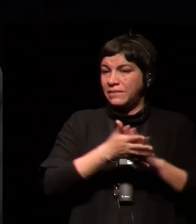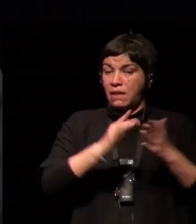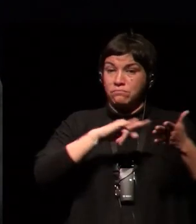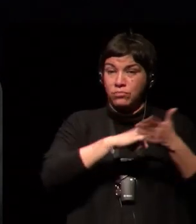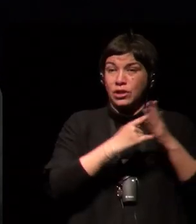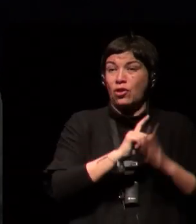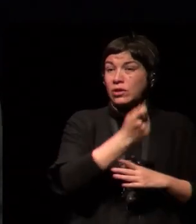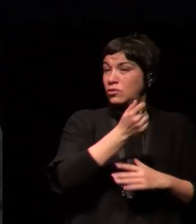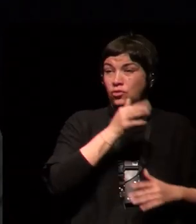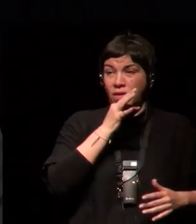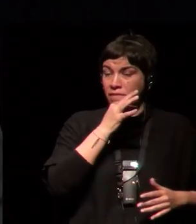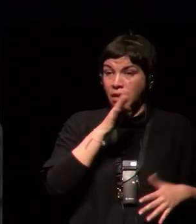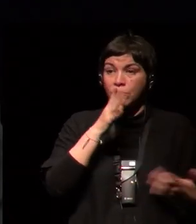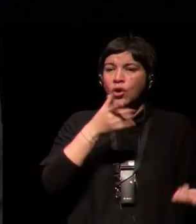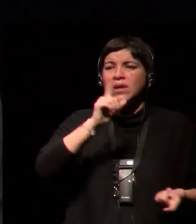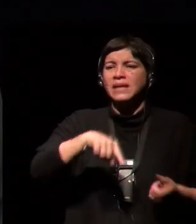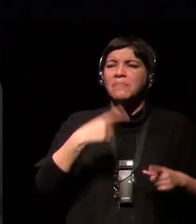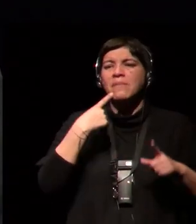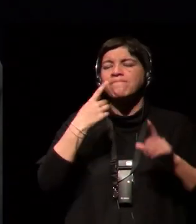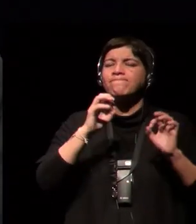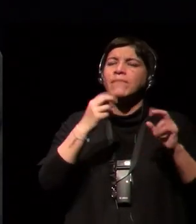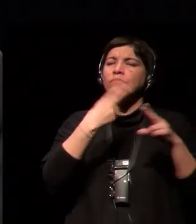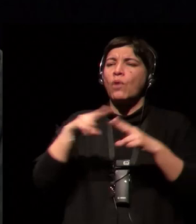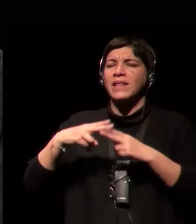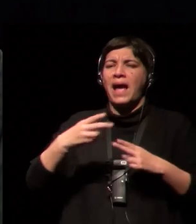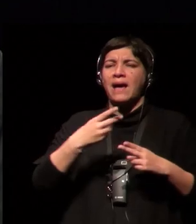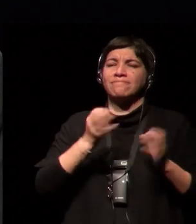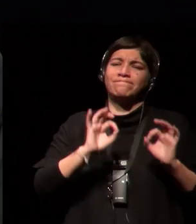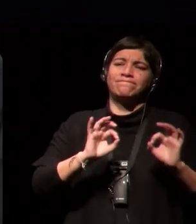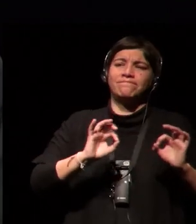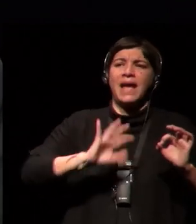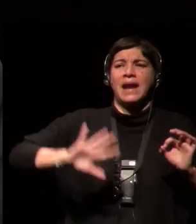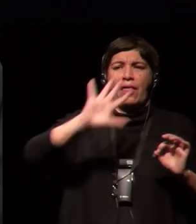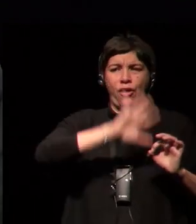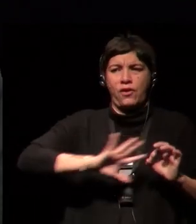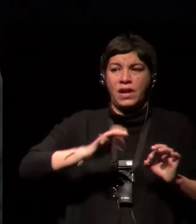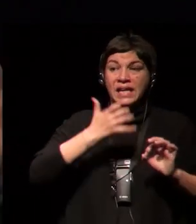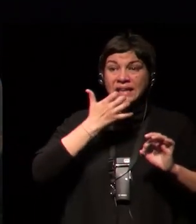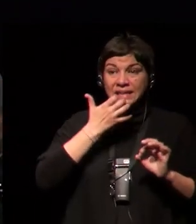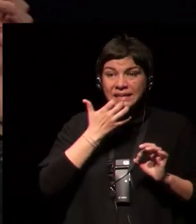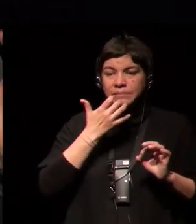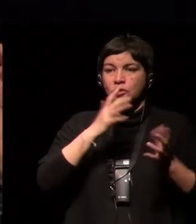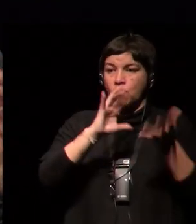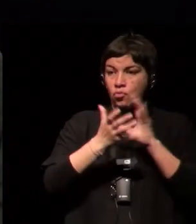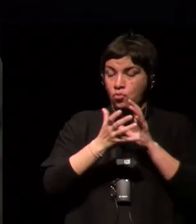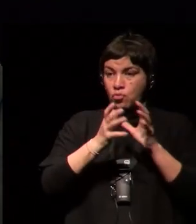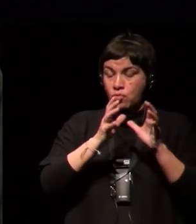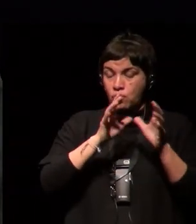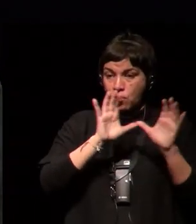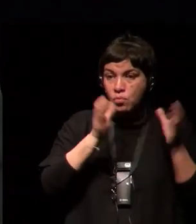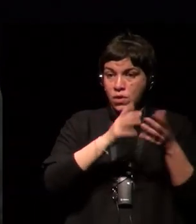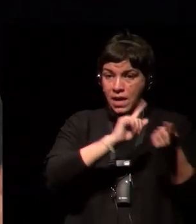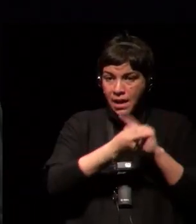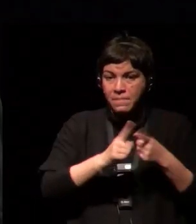nivel las políticas nacionales. Si los individuos cambian, la comunidad cambia, entonces las personas que toman las decisiones